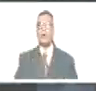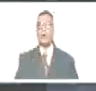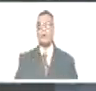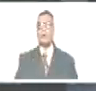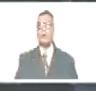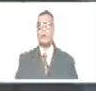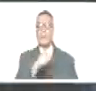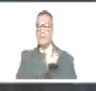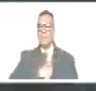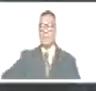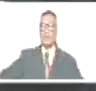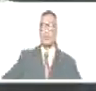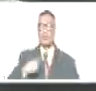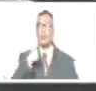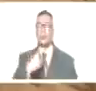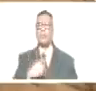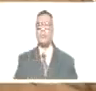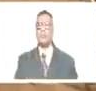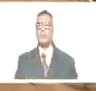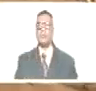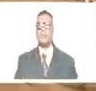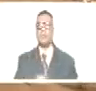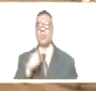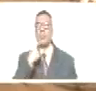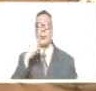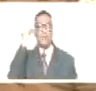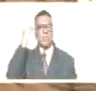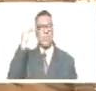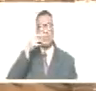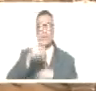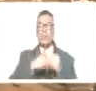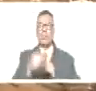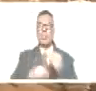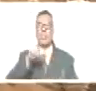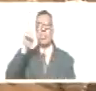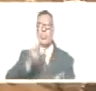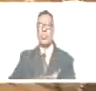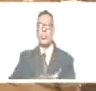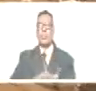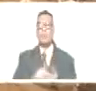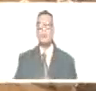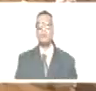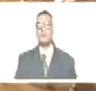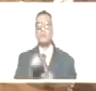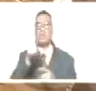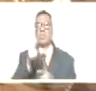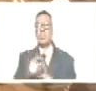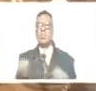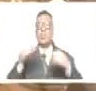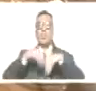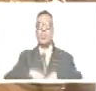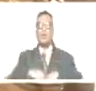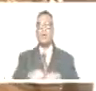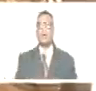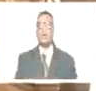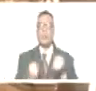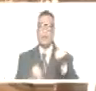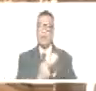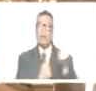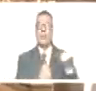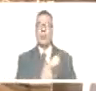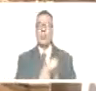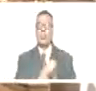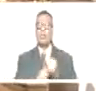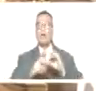Presidente, pido en consideración de esto que se apruebe este acuerdo de apoyo a las iniciativas